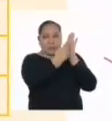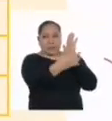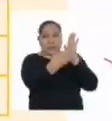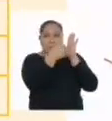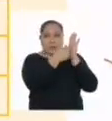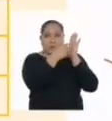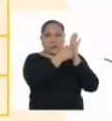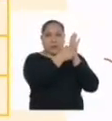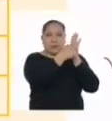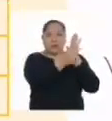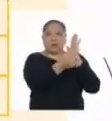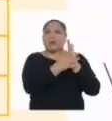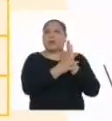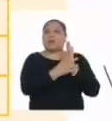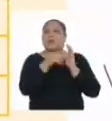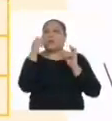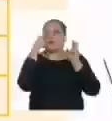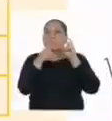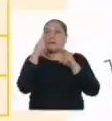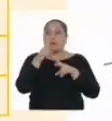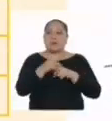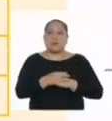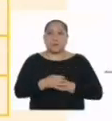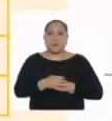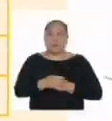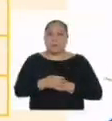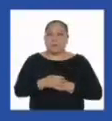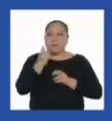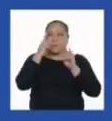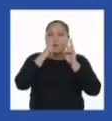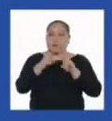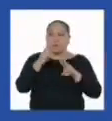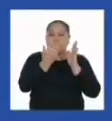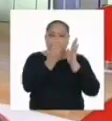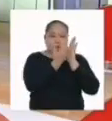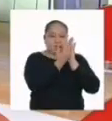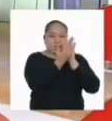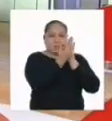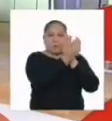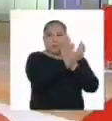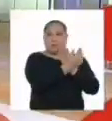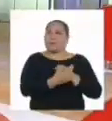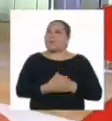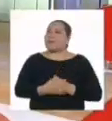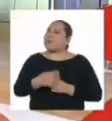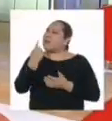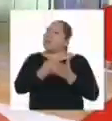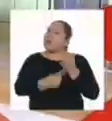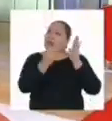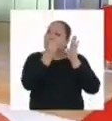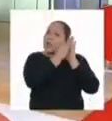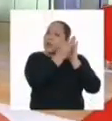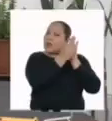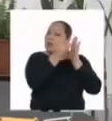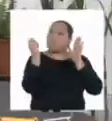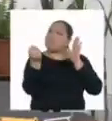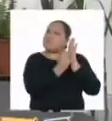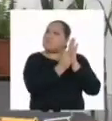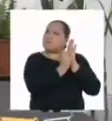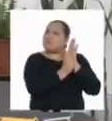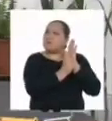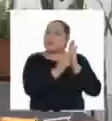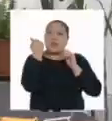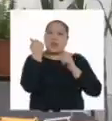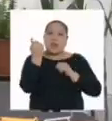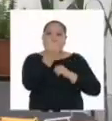solo 3 días, pero nosotros consideraremos 7. ¿Y qué va en cada recuadro, profesora Sandra? En